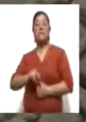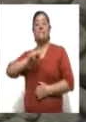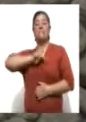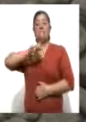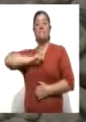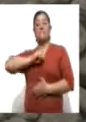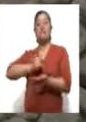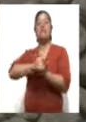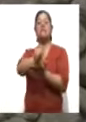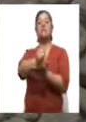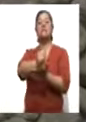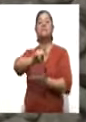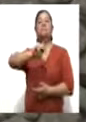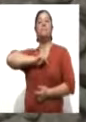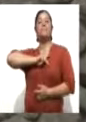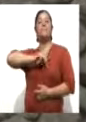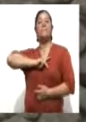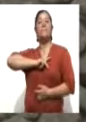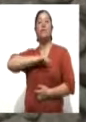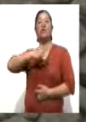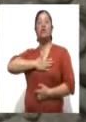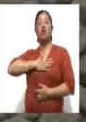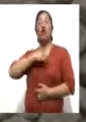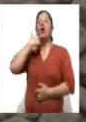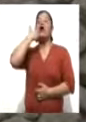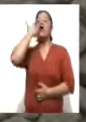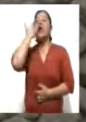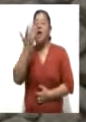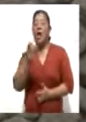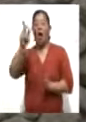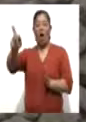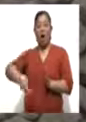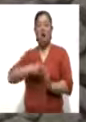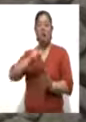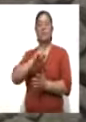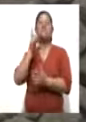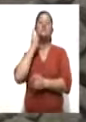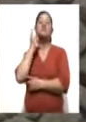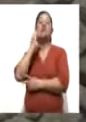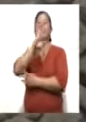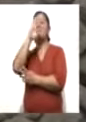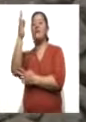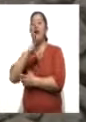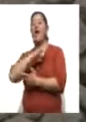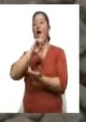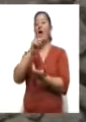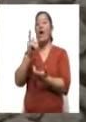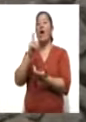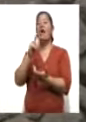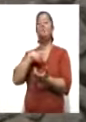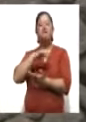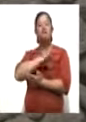decisión no buscar la reelección como diputada federal en Morena